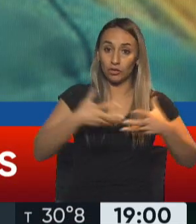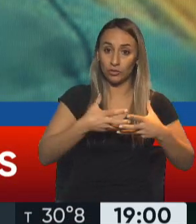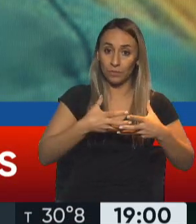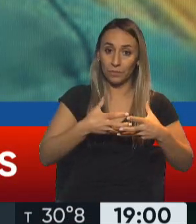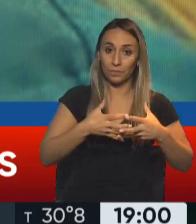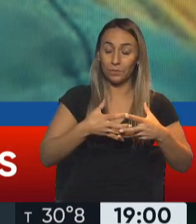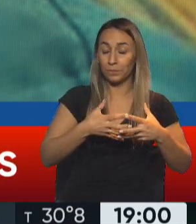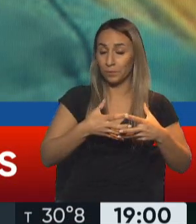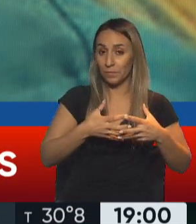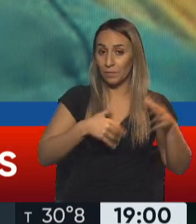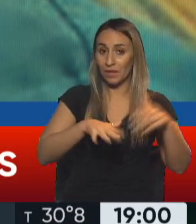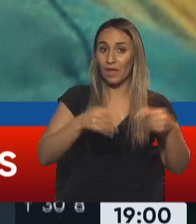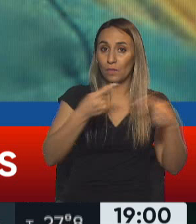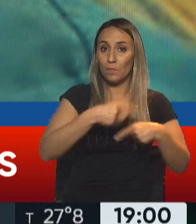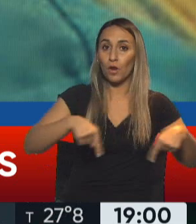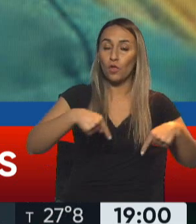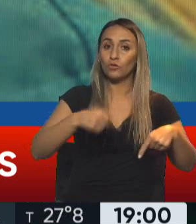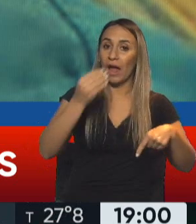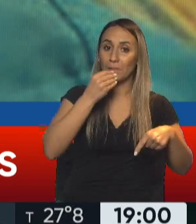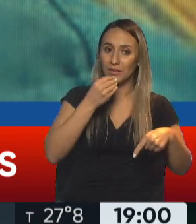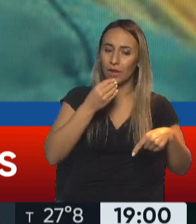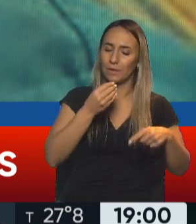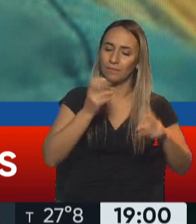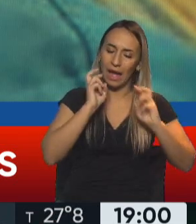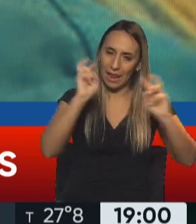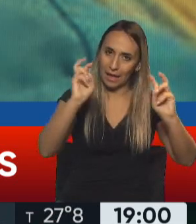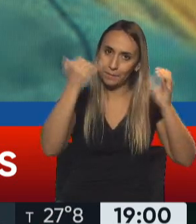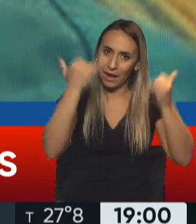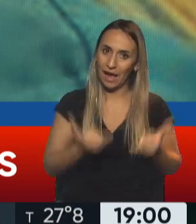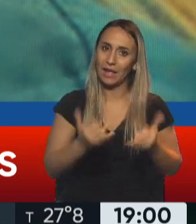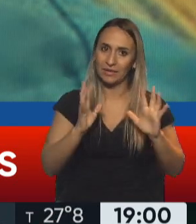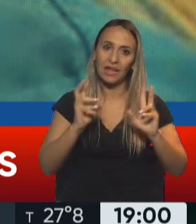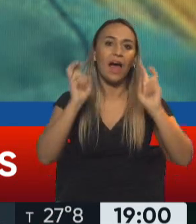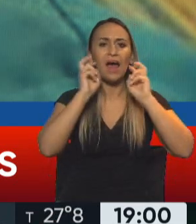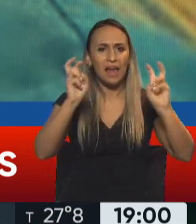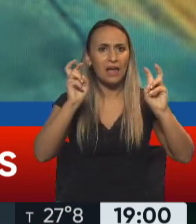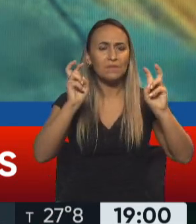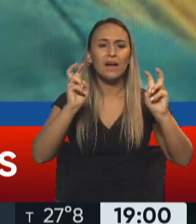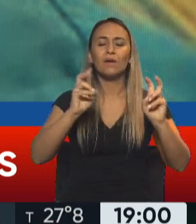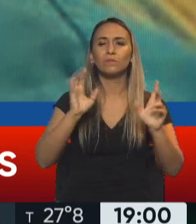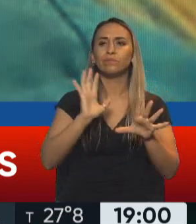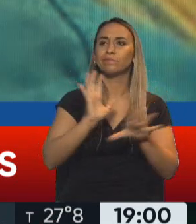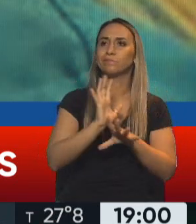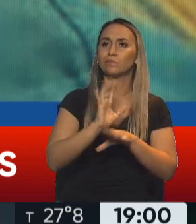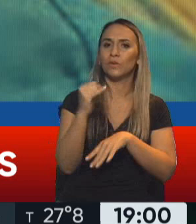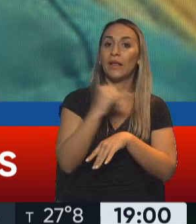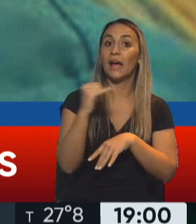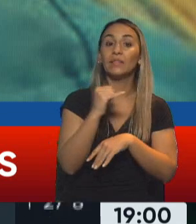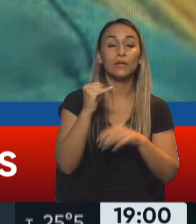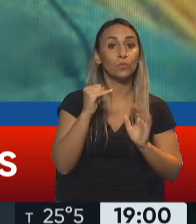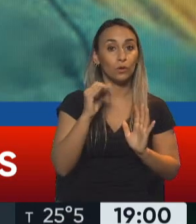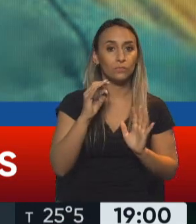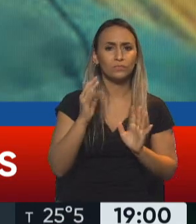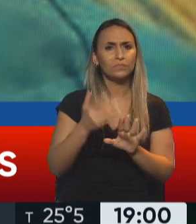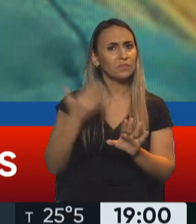rubro alimenticio, comenzaron las alarmas, ¿sí? Las alertas rojas, las reacciones negativas, pese a que cuando